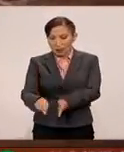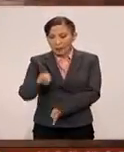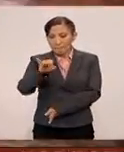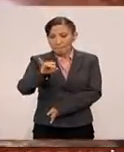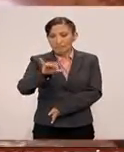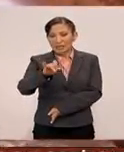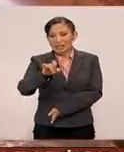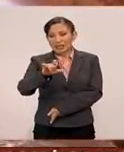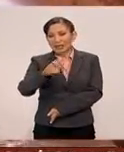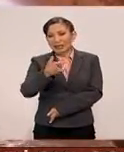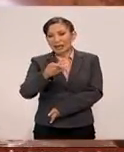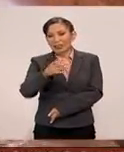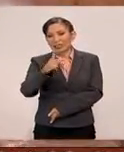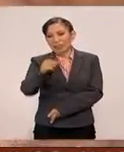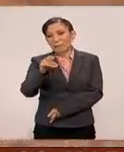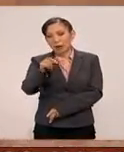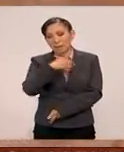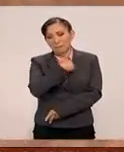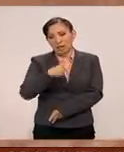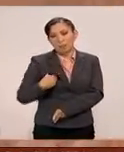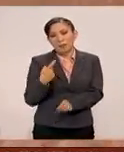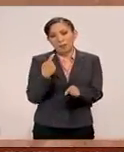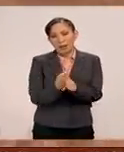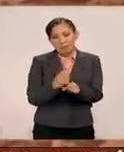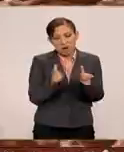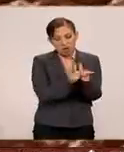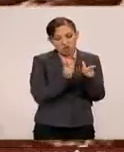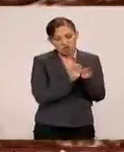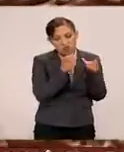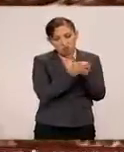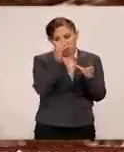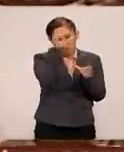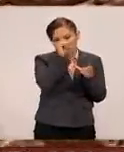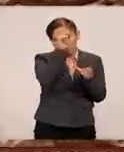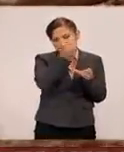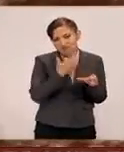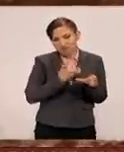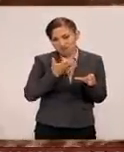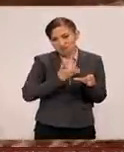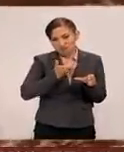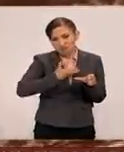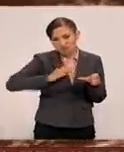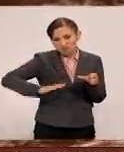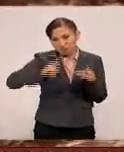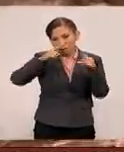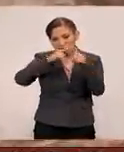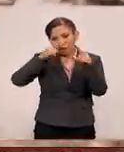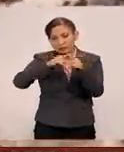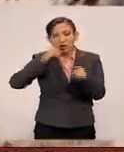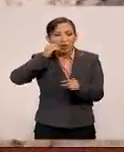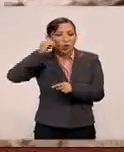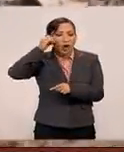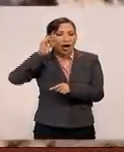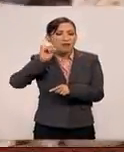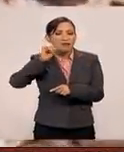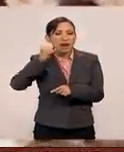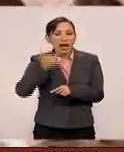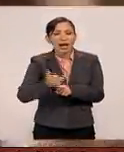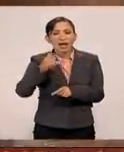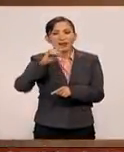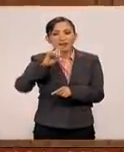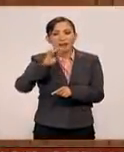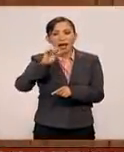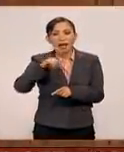de Palomares, quien fue integrante del primer cabildo eclesiástico de la Catedral de México durante el obispado de Fray Juan de